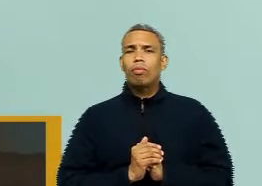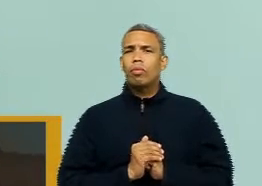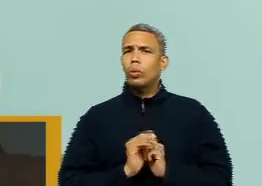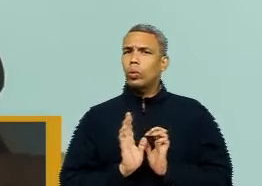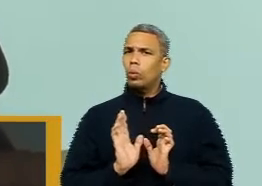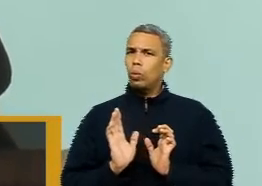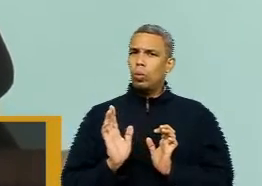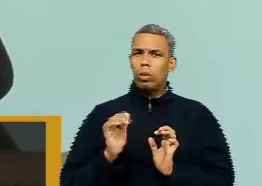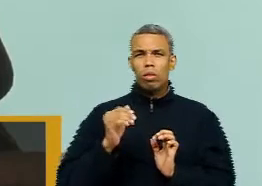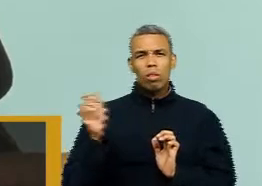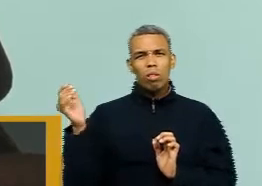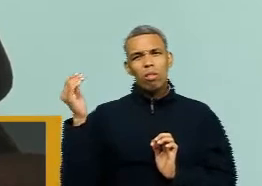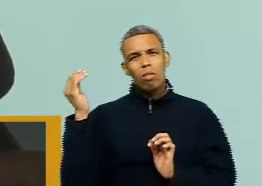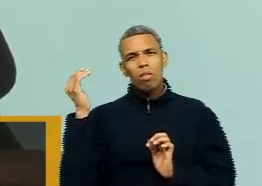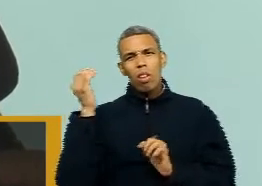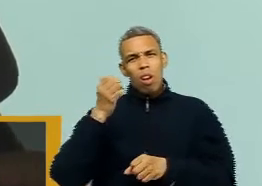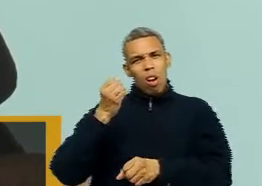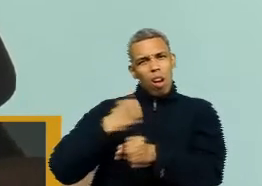esto.